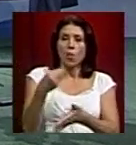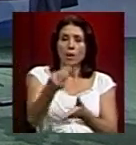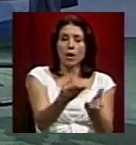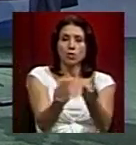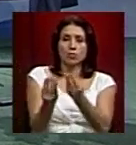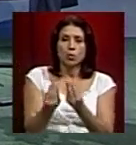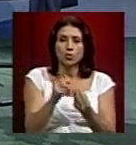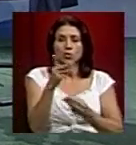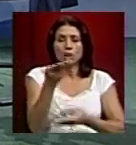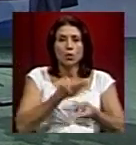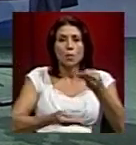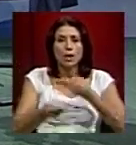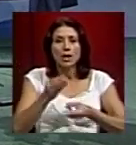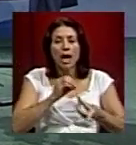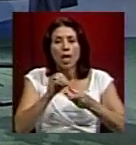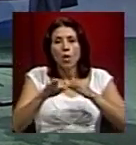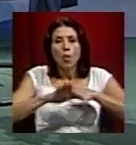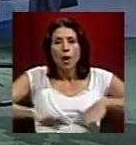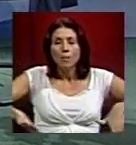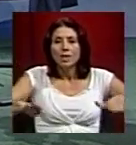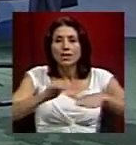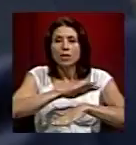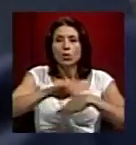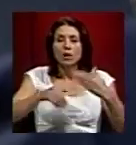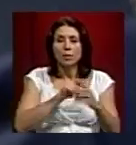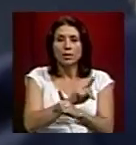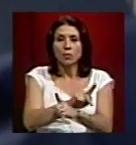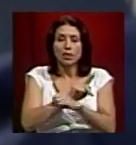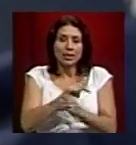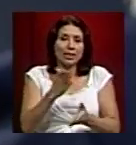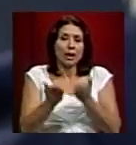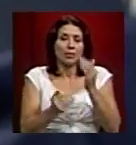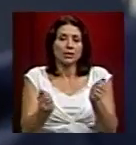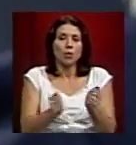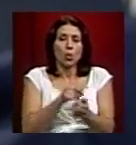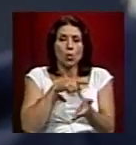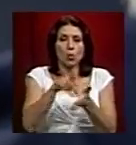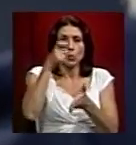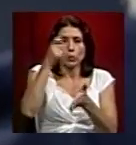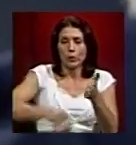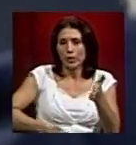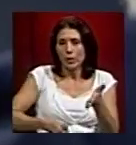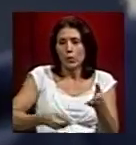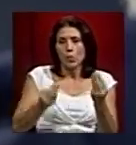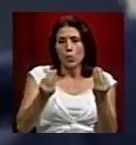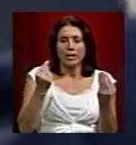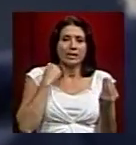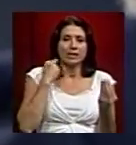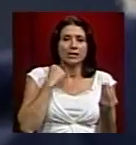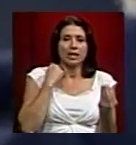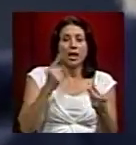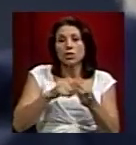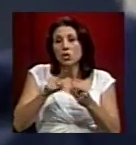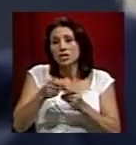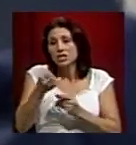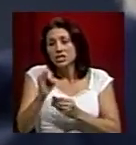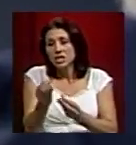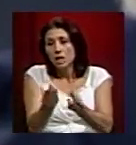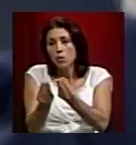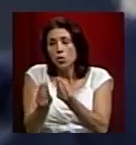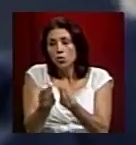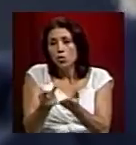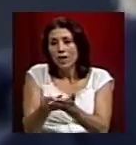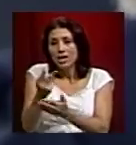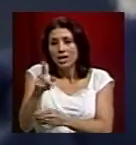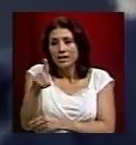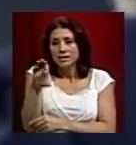un mercado o en un ambiente totalmente protegido, tal vez con aranceles muy altos, entonces si el producto valía 100 y